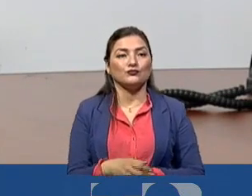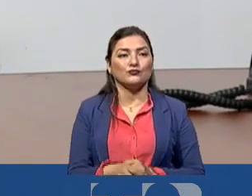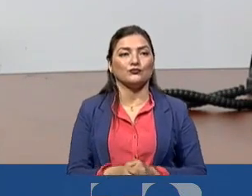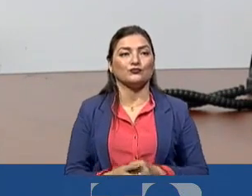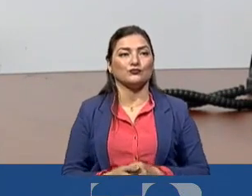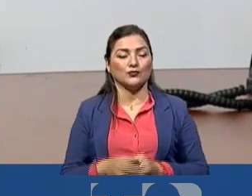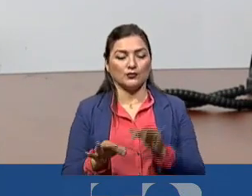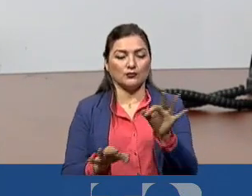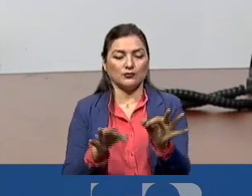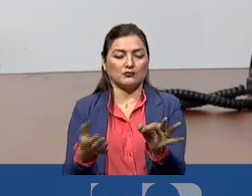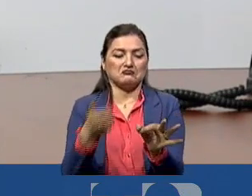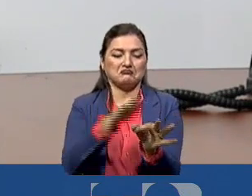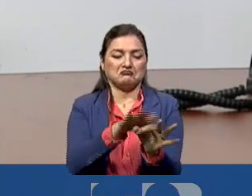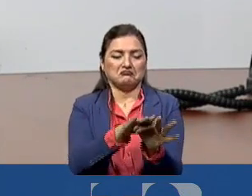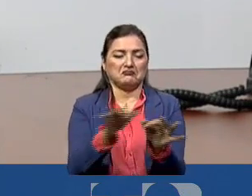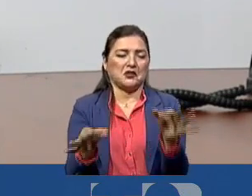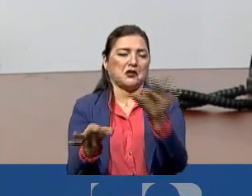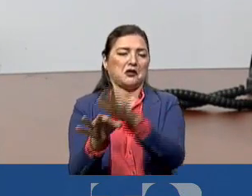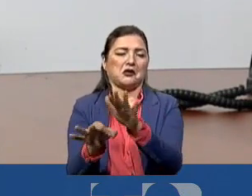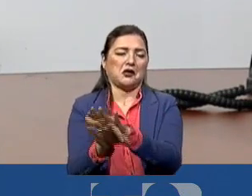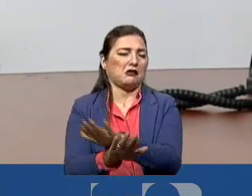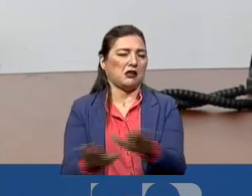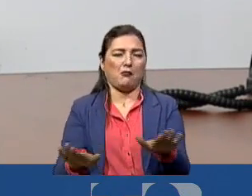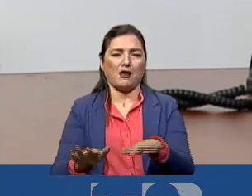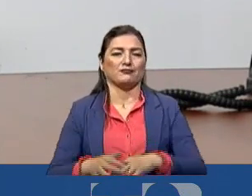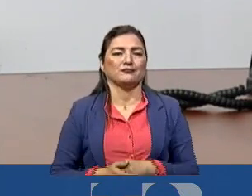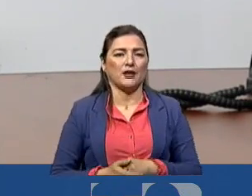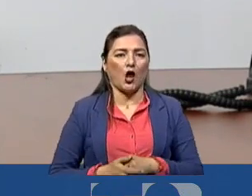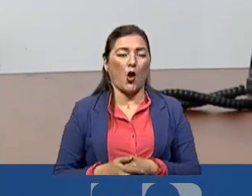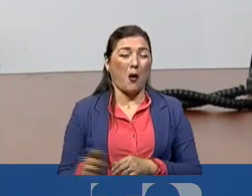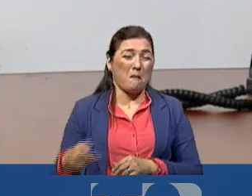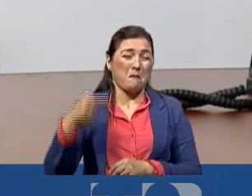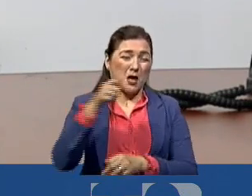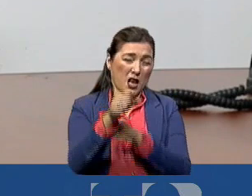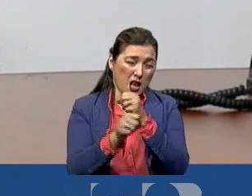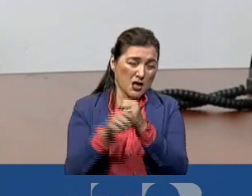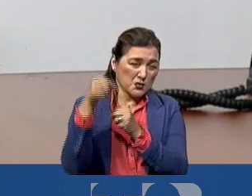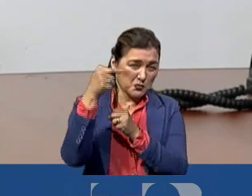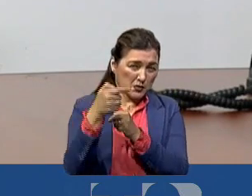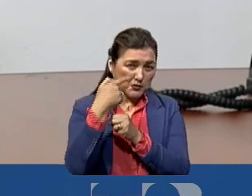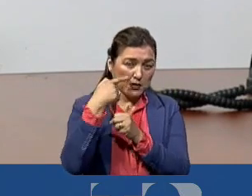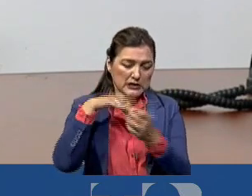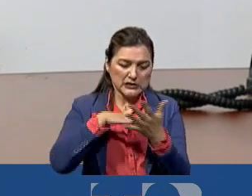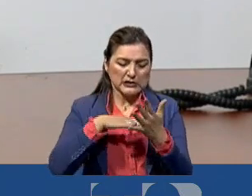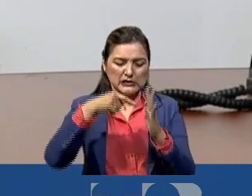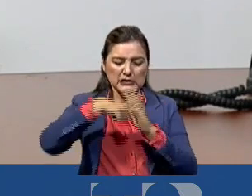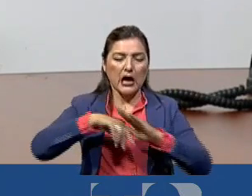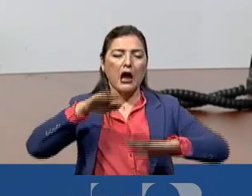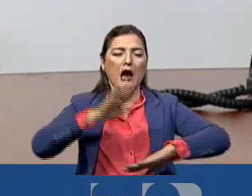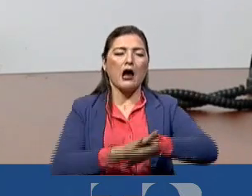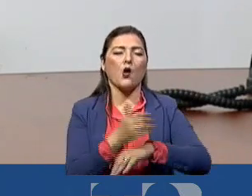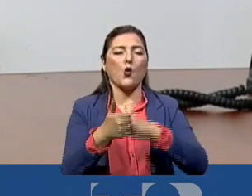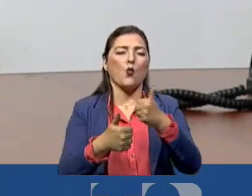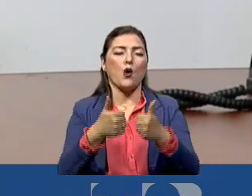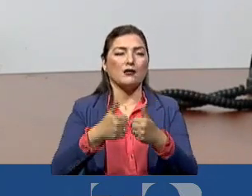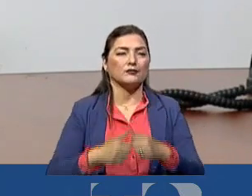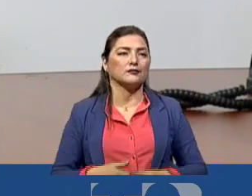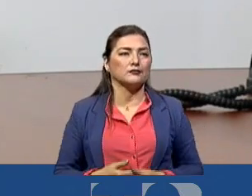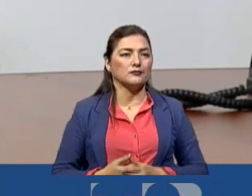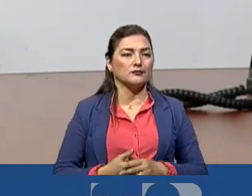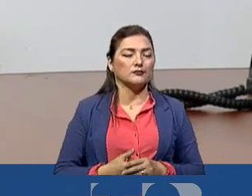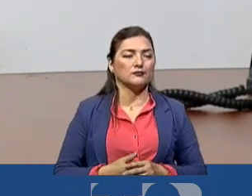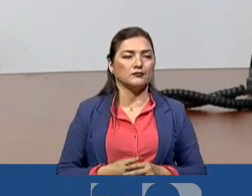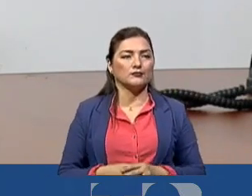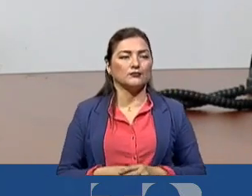a los baches que se han presentado pero el estudio definitivo nos determinará qué causa mismo fue incluso tenemos el